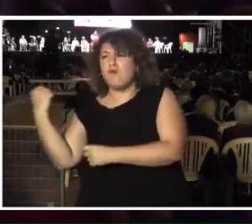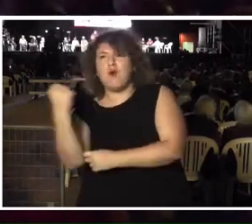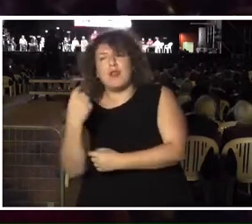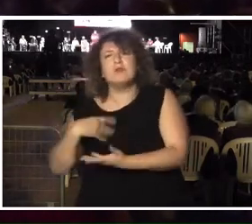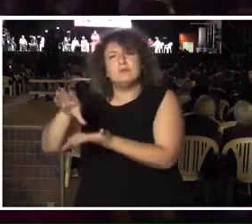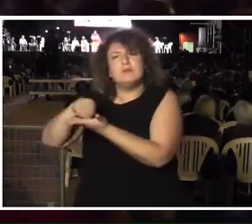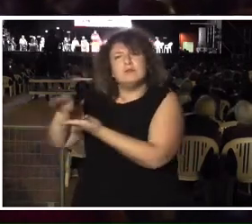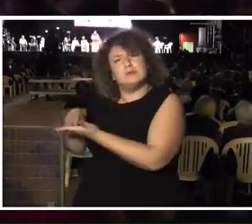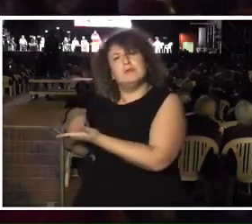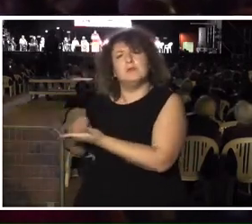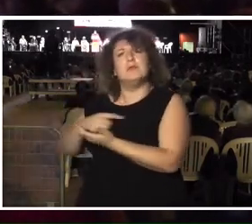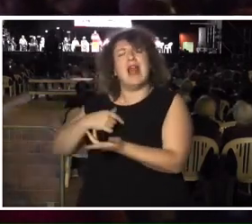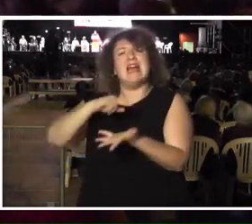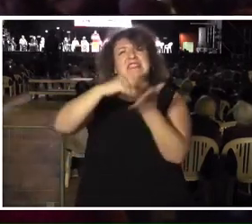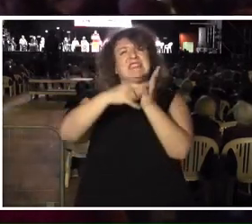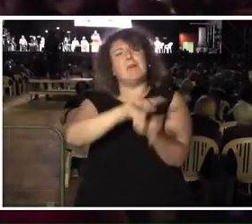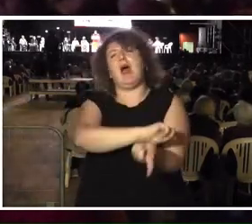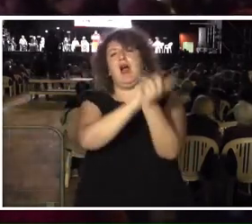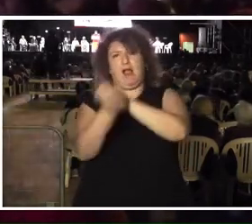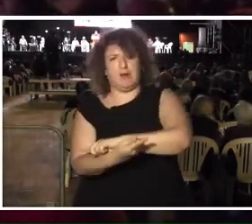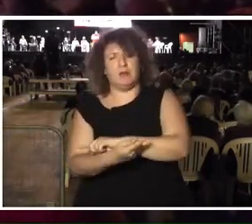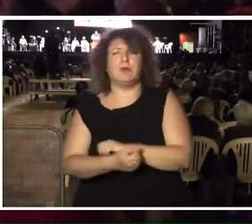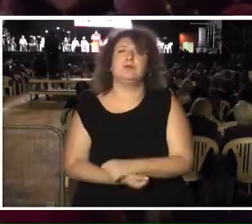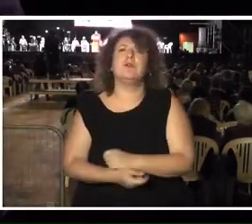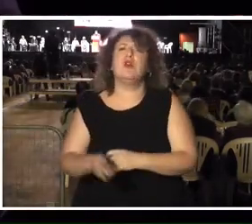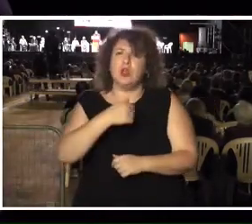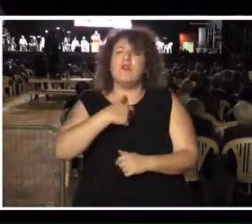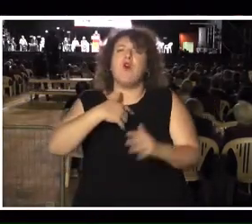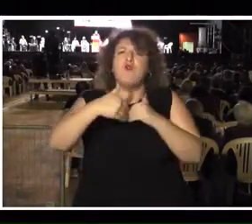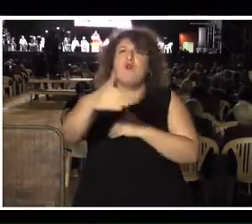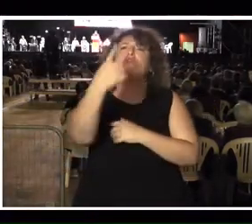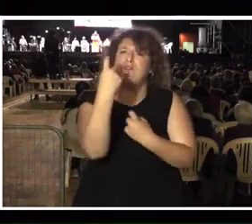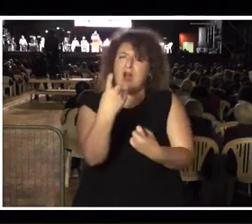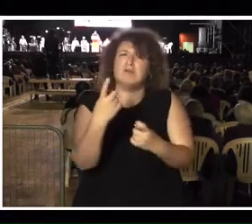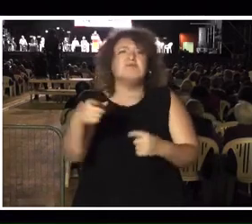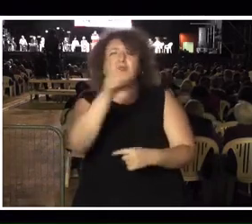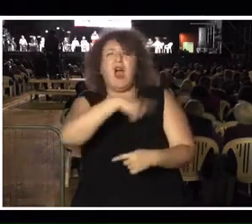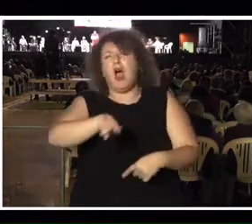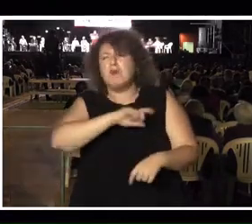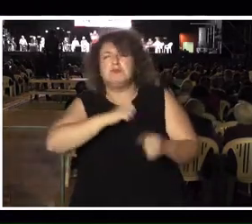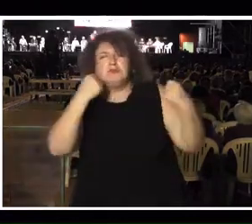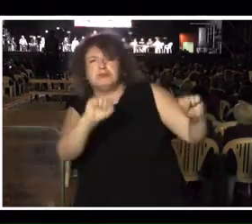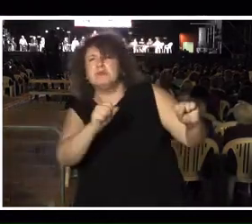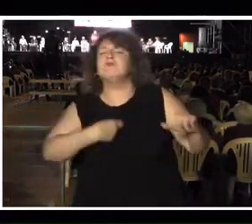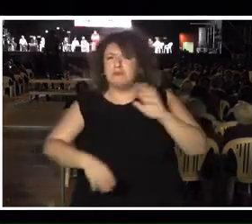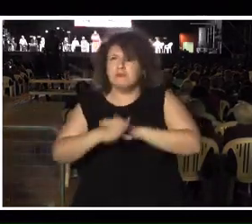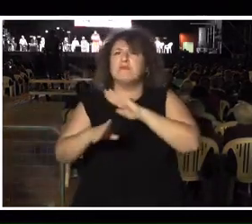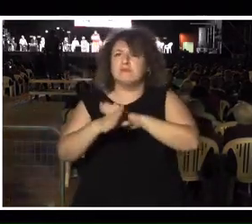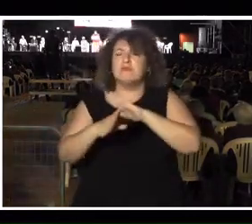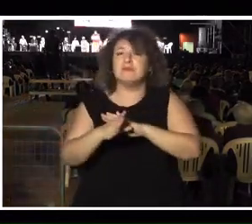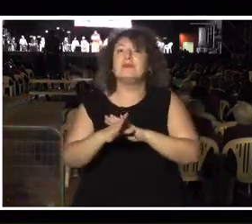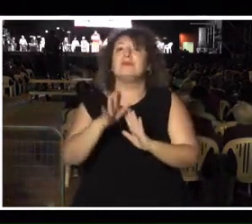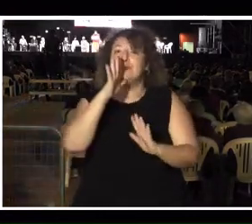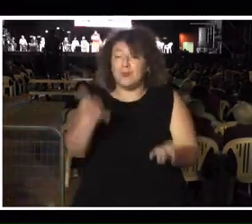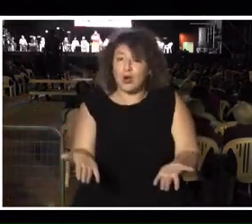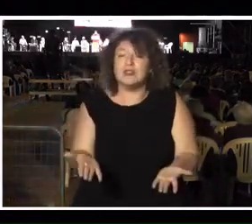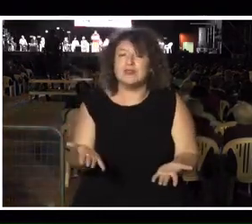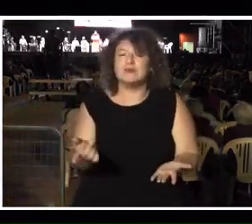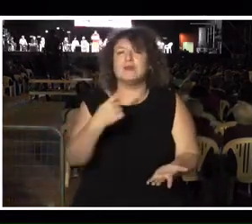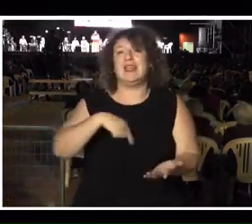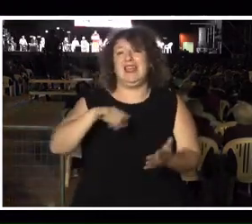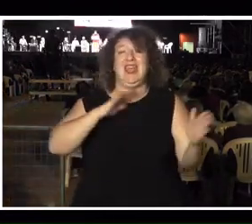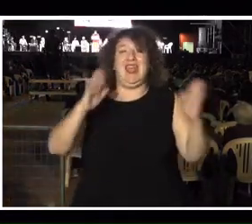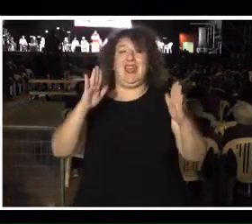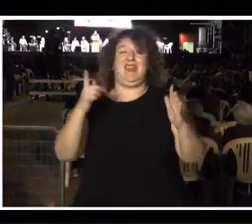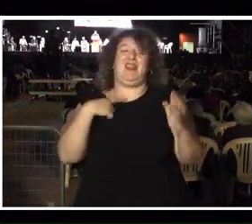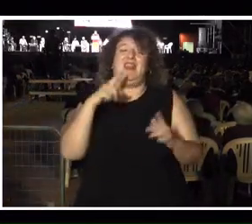perspectiva constituyente y de cambio de sistema. Nos queda mucho futuro por delante, mal que les pese a algunos. Y en esta efeméride cometeríamos un grave error